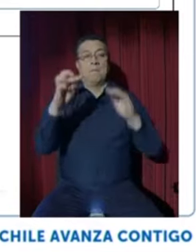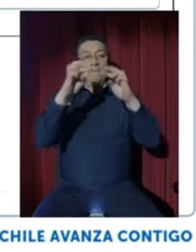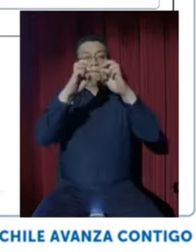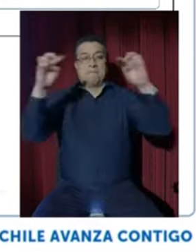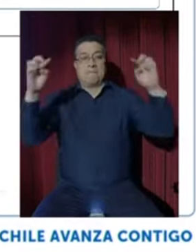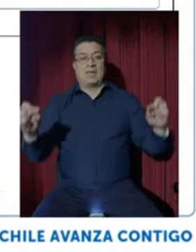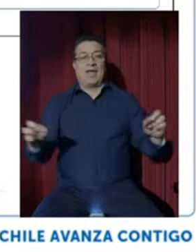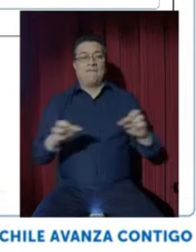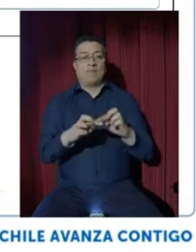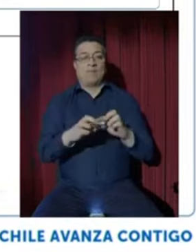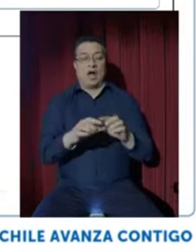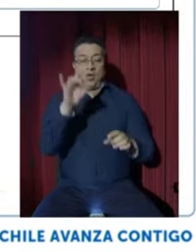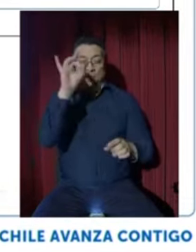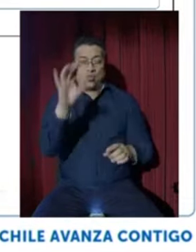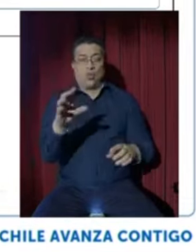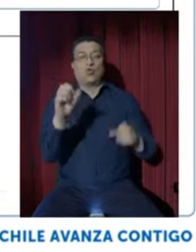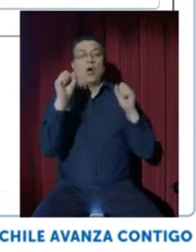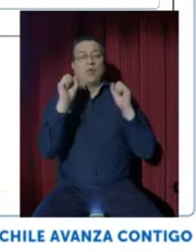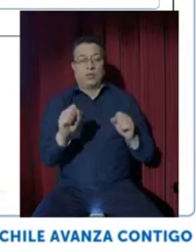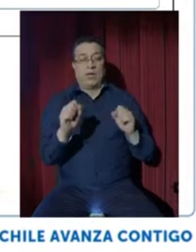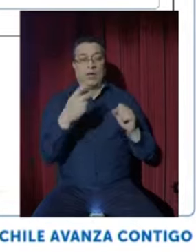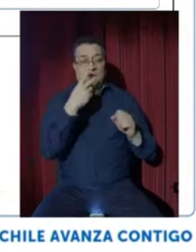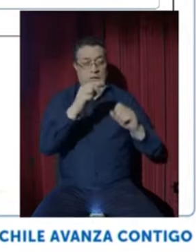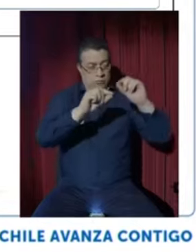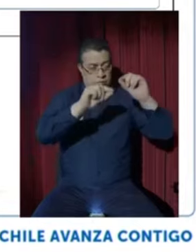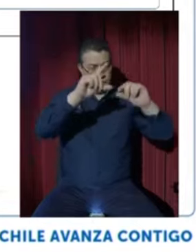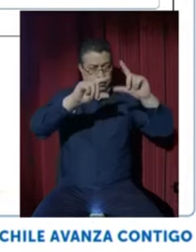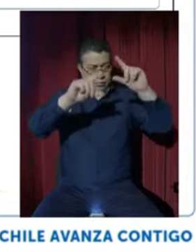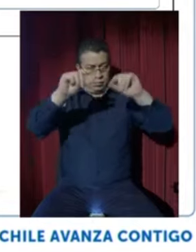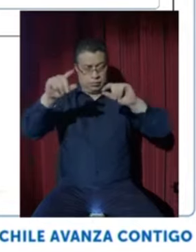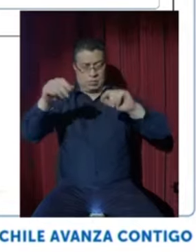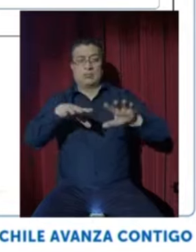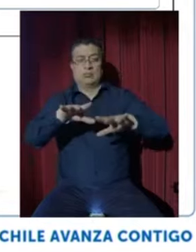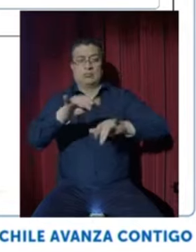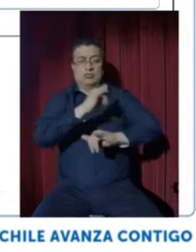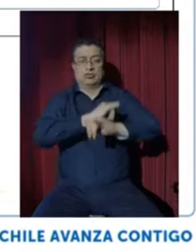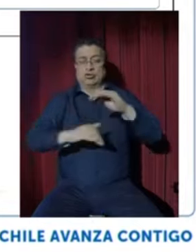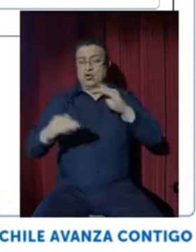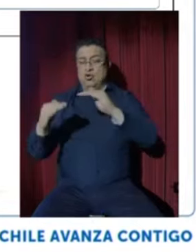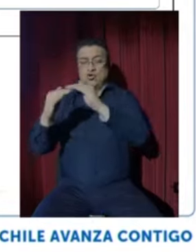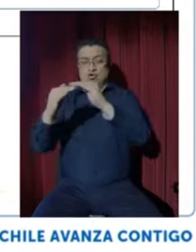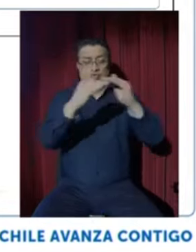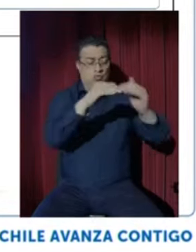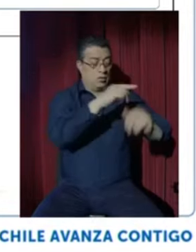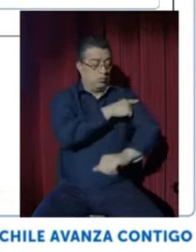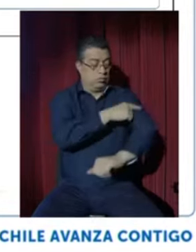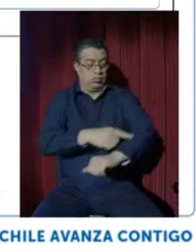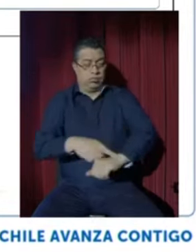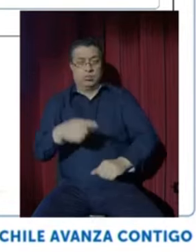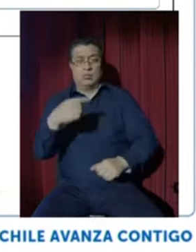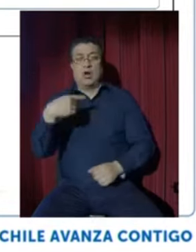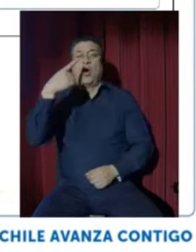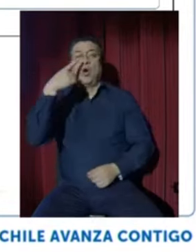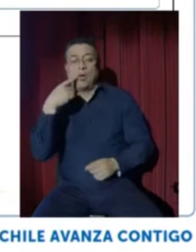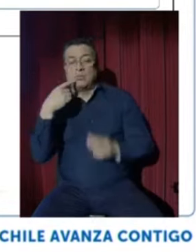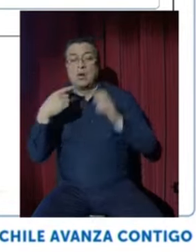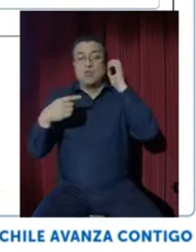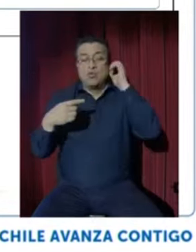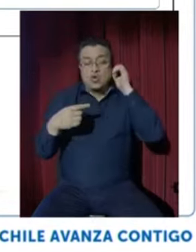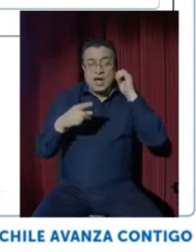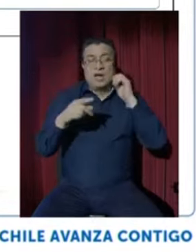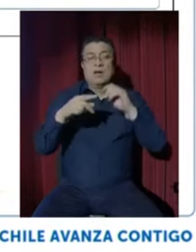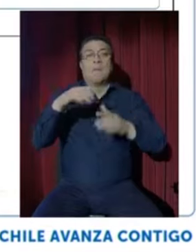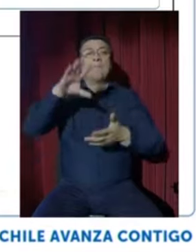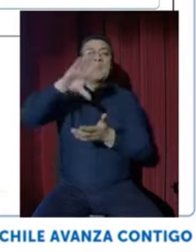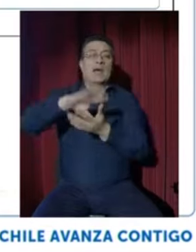única que nos permita tener estadísticas en línea estadísticas al momento Respecto al sexo nacionalidad eh al género